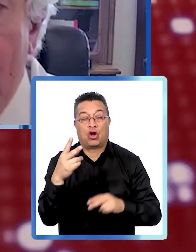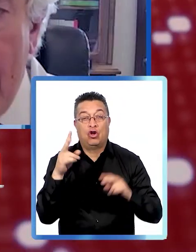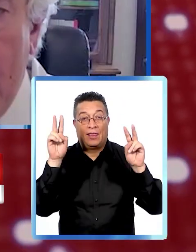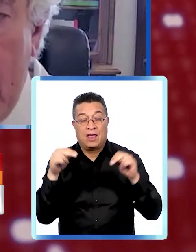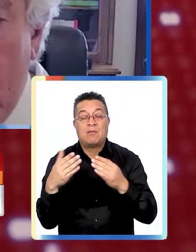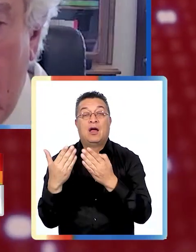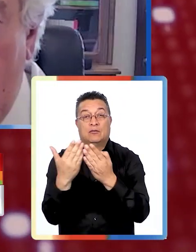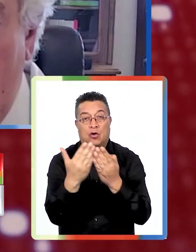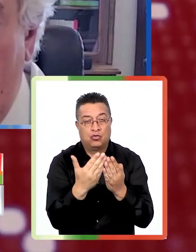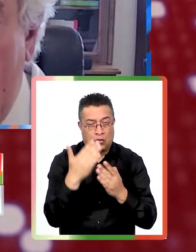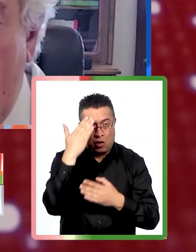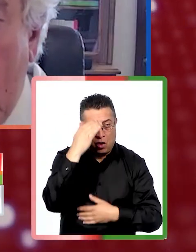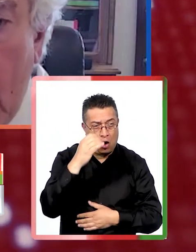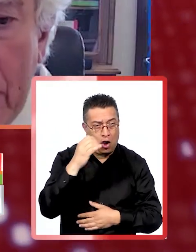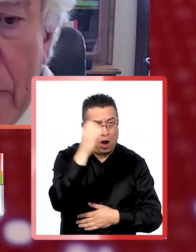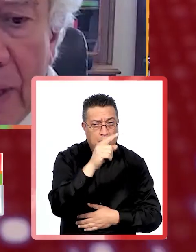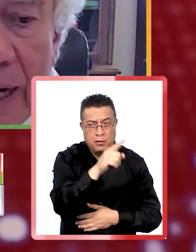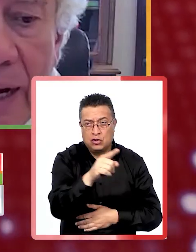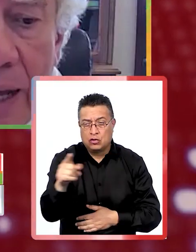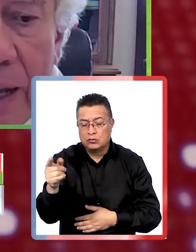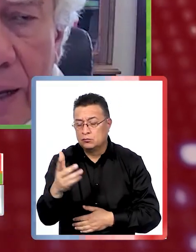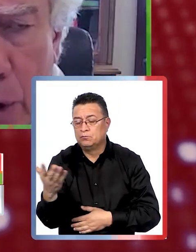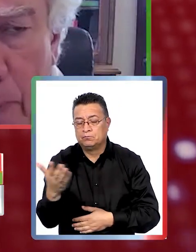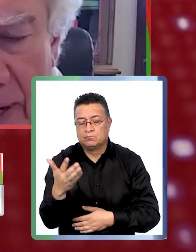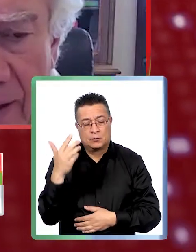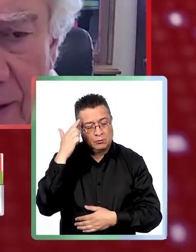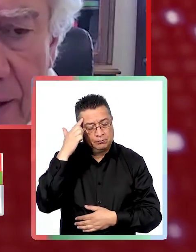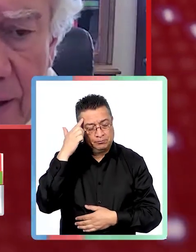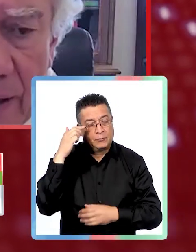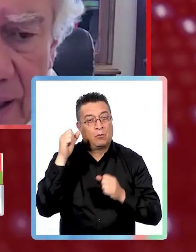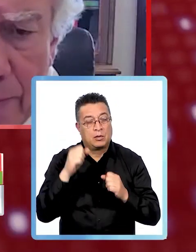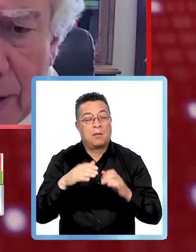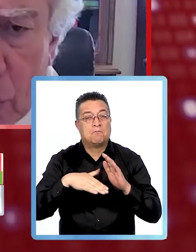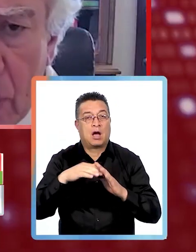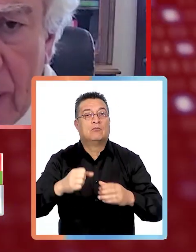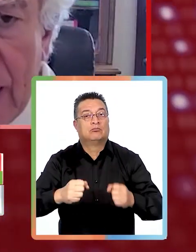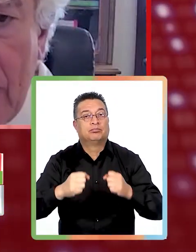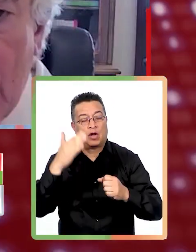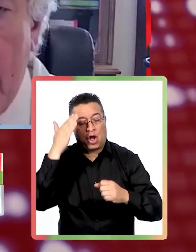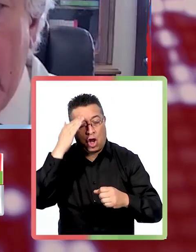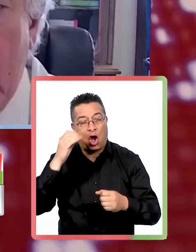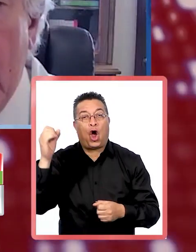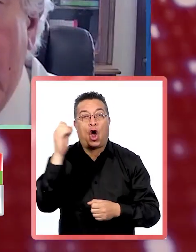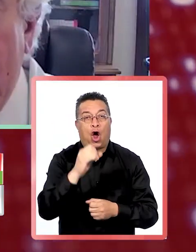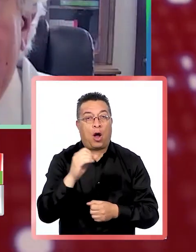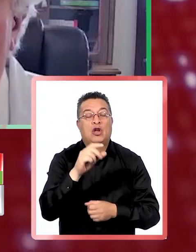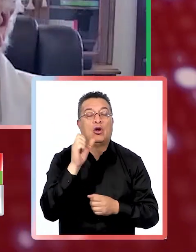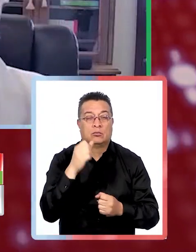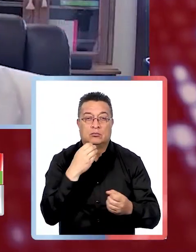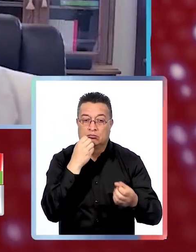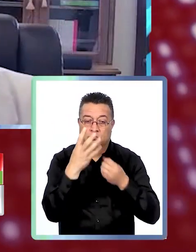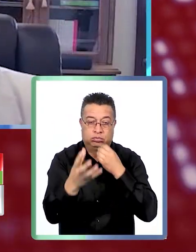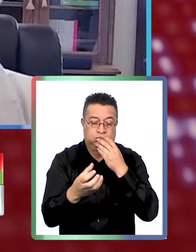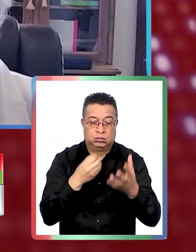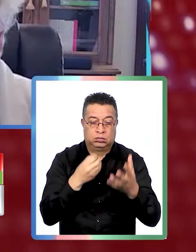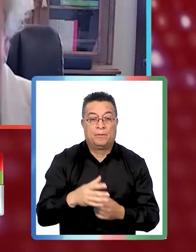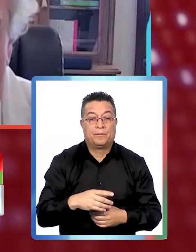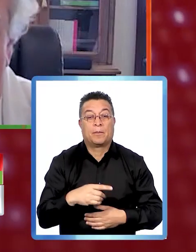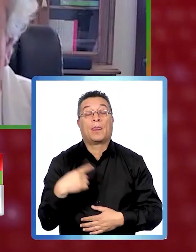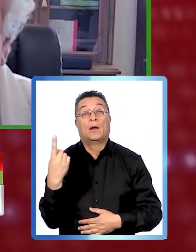temas hemos hecho estudios de opinión que nos permiten, nos parece, dar más solidez a las opiniones que